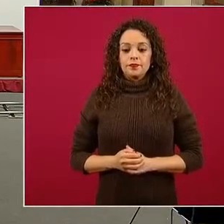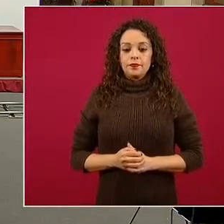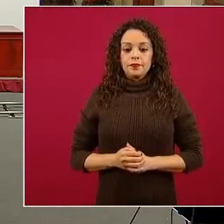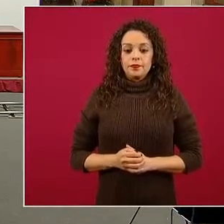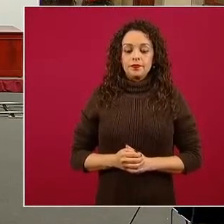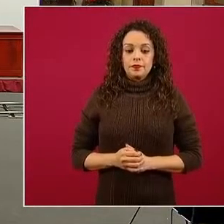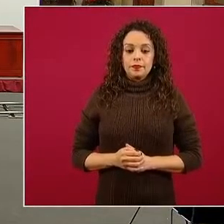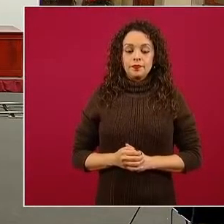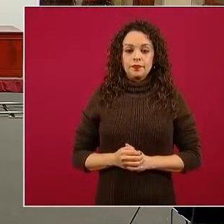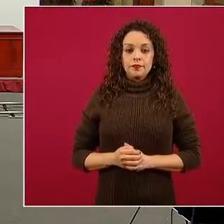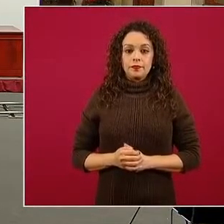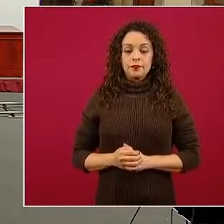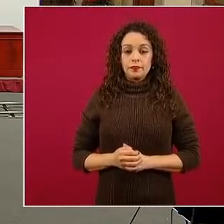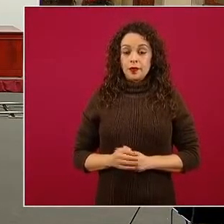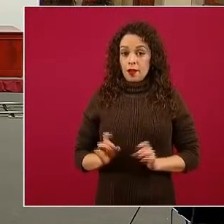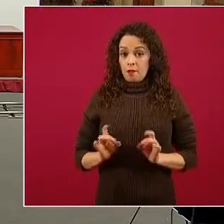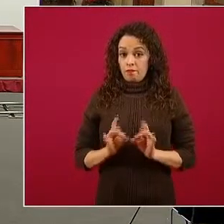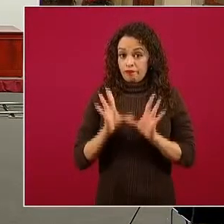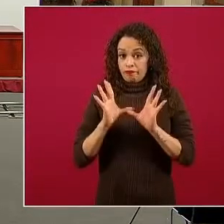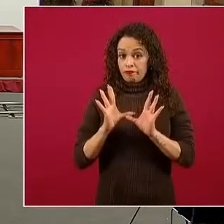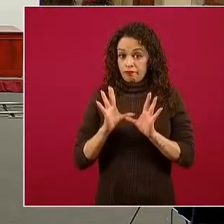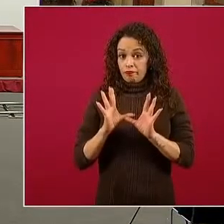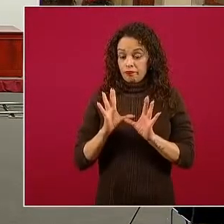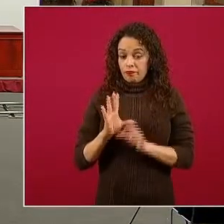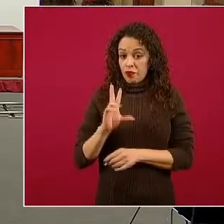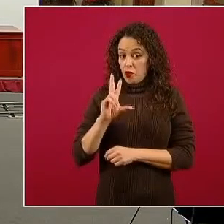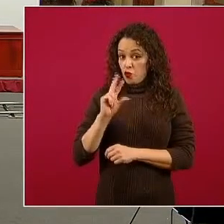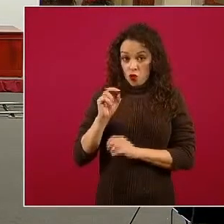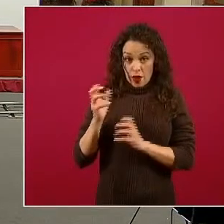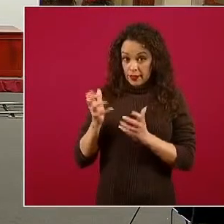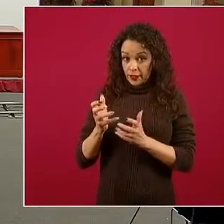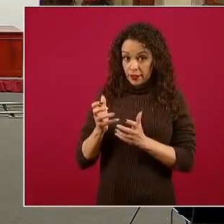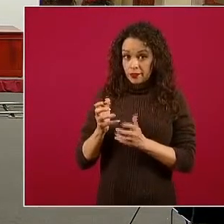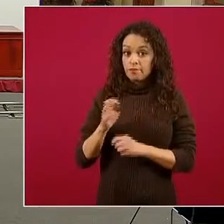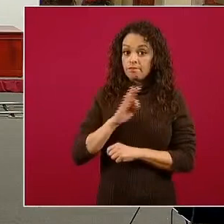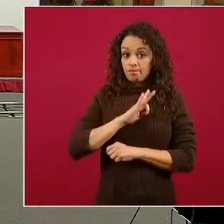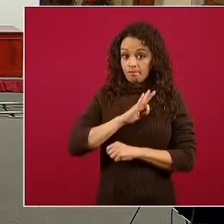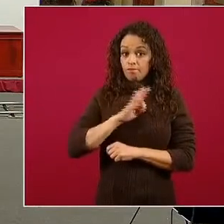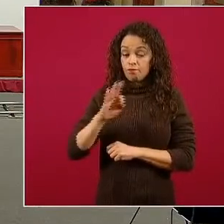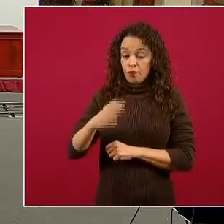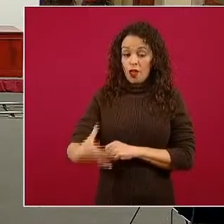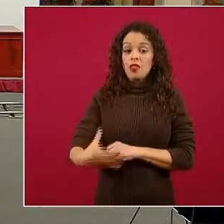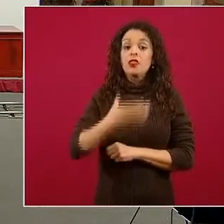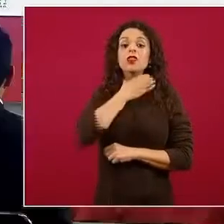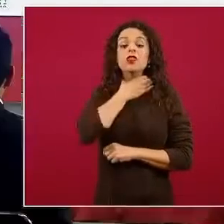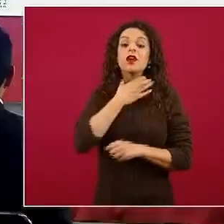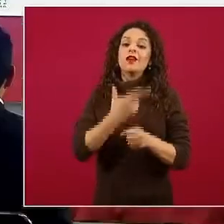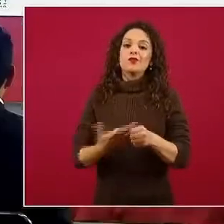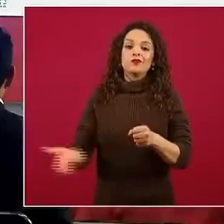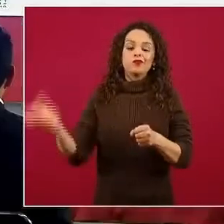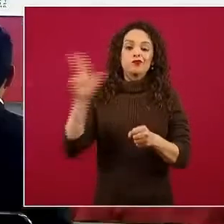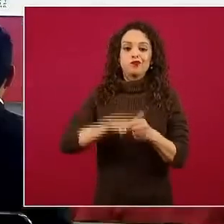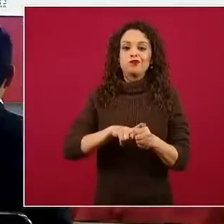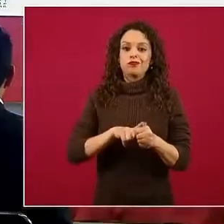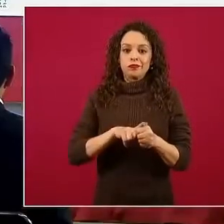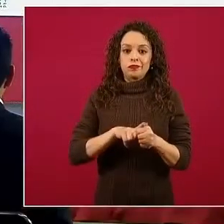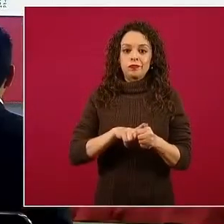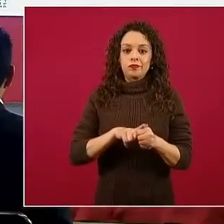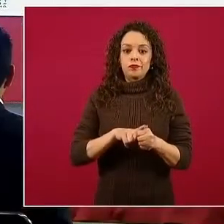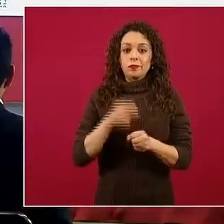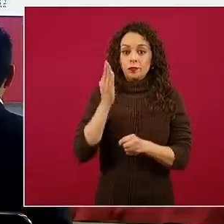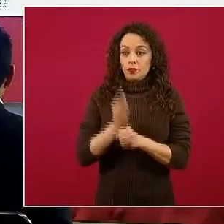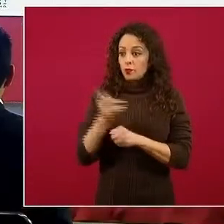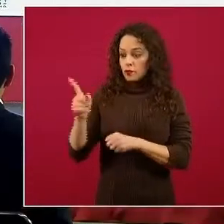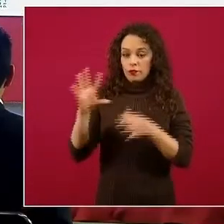Si no hacemos eso, puede ser que se rebase la capacidad hospitalaria. Como lo va a explicar el doctor Schwartz,